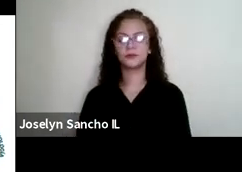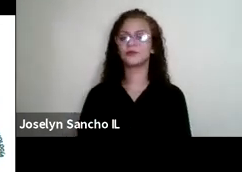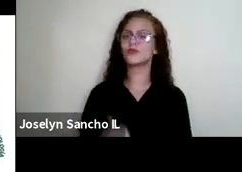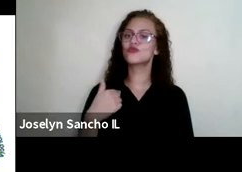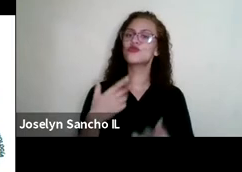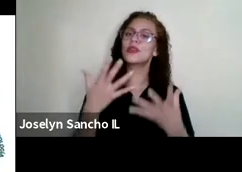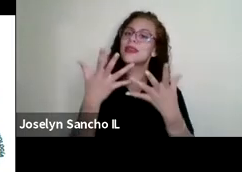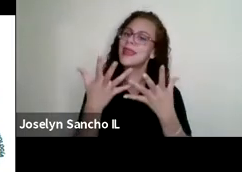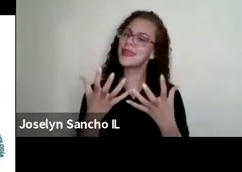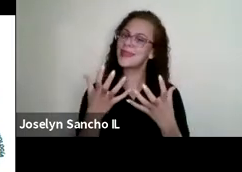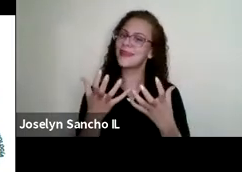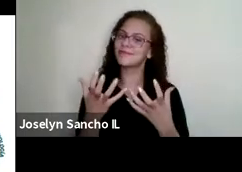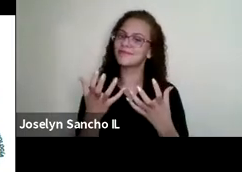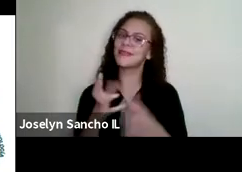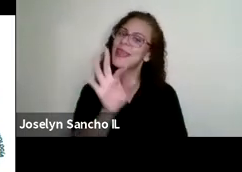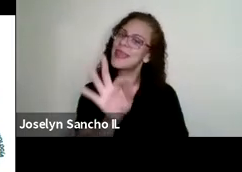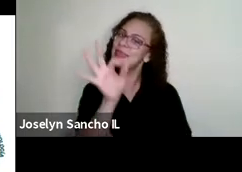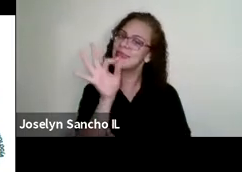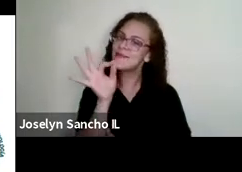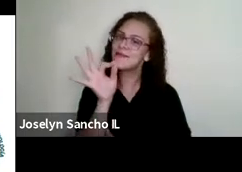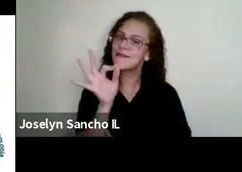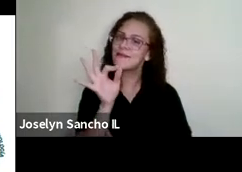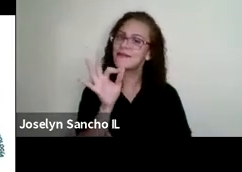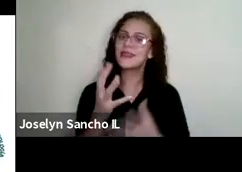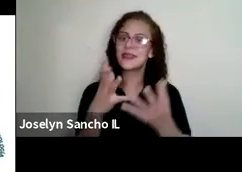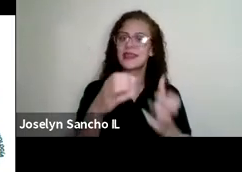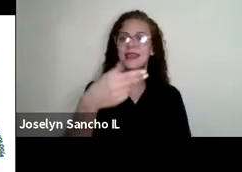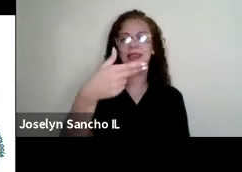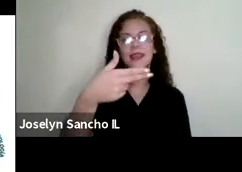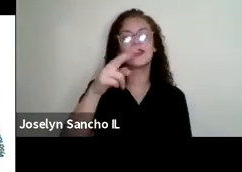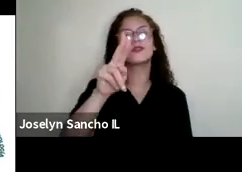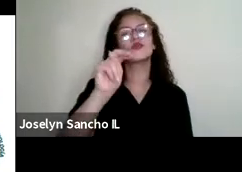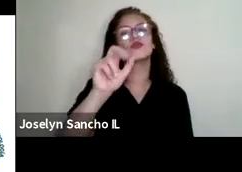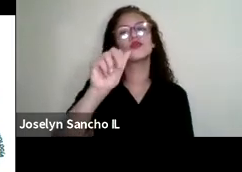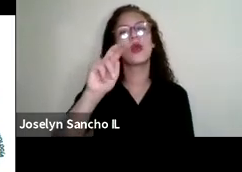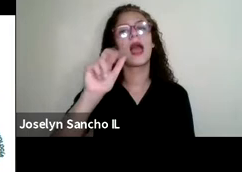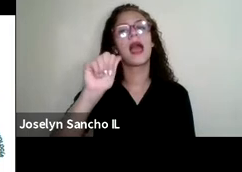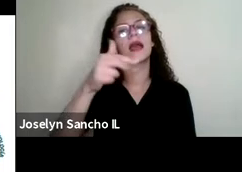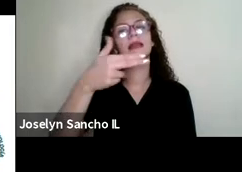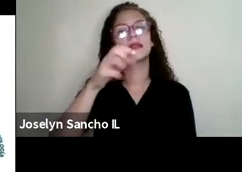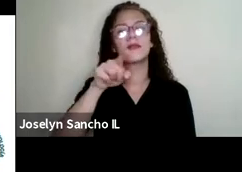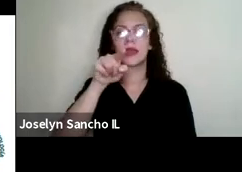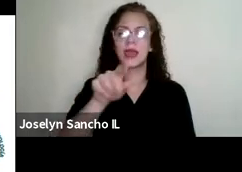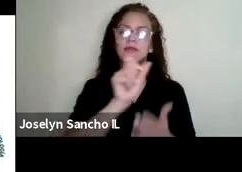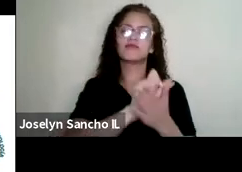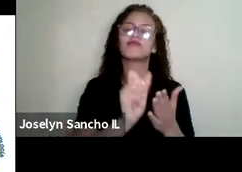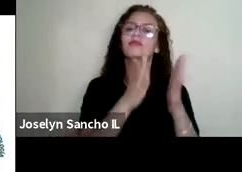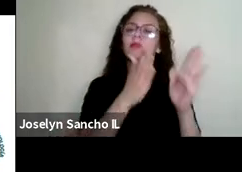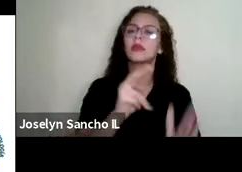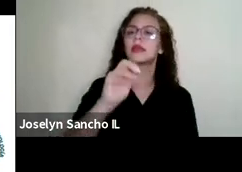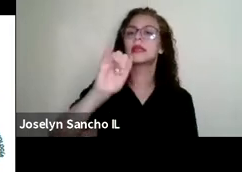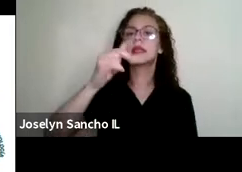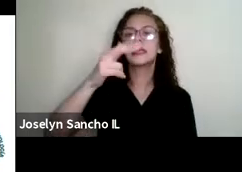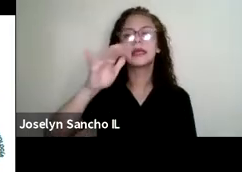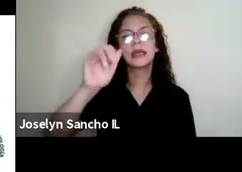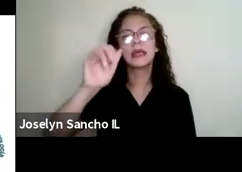entonces invitarles, como nos sugiere Chunua Achebe, que es otro autor nigeriano, a que construyamos